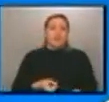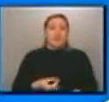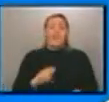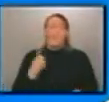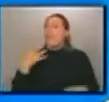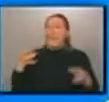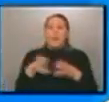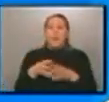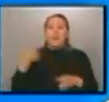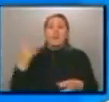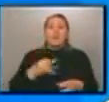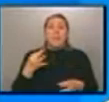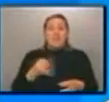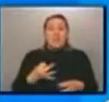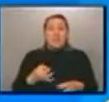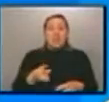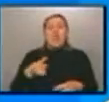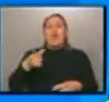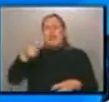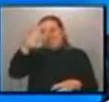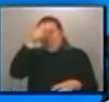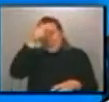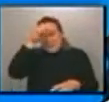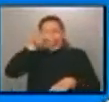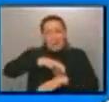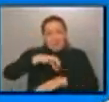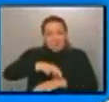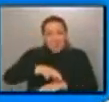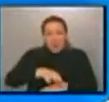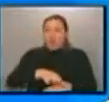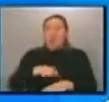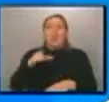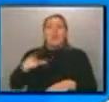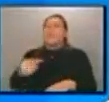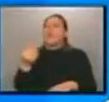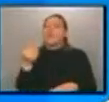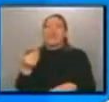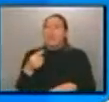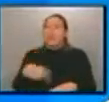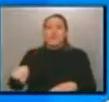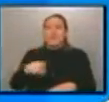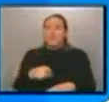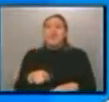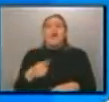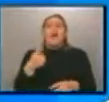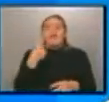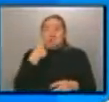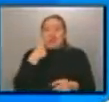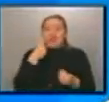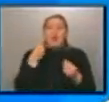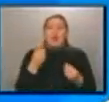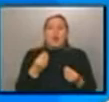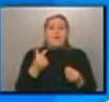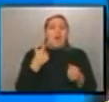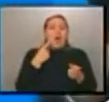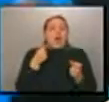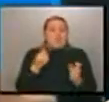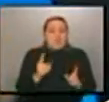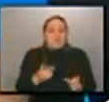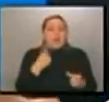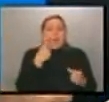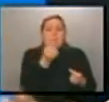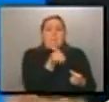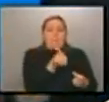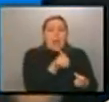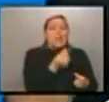equipo especial de peritos contables de la Policía Federal se dediquen a qué, a hacer el seguimiento de los billetes para saber de